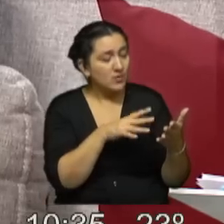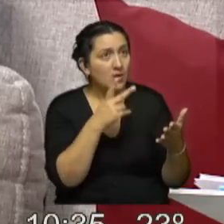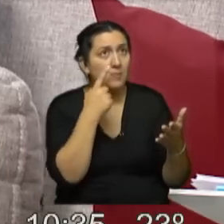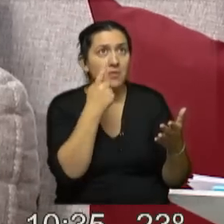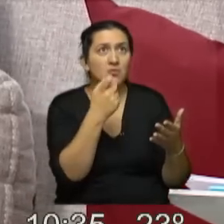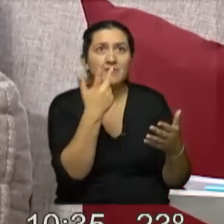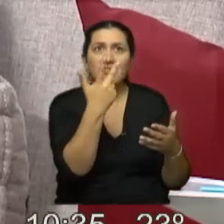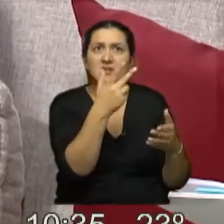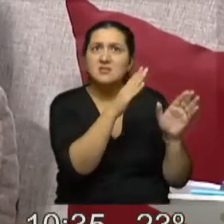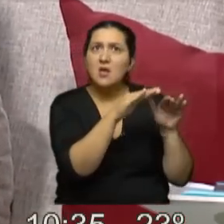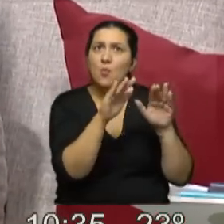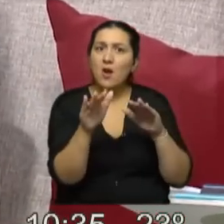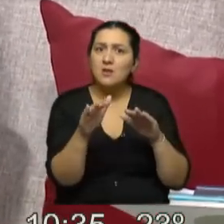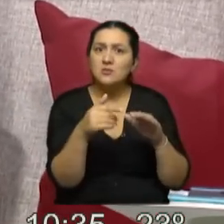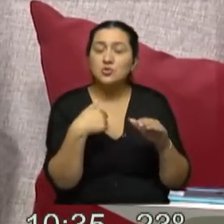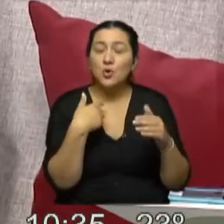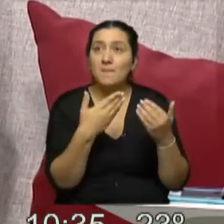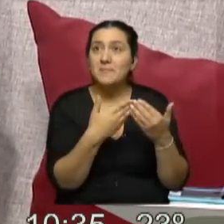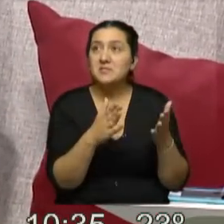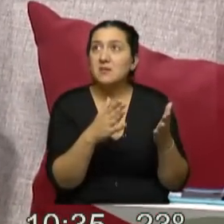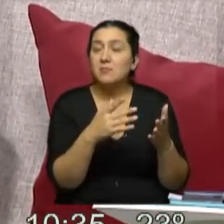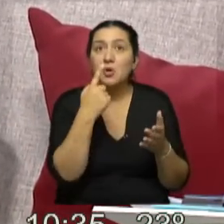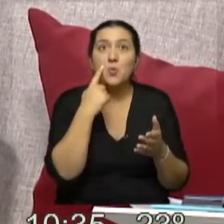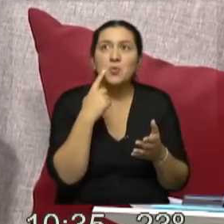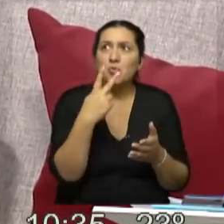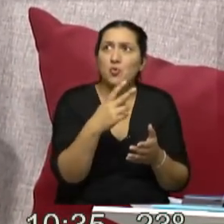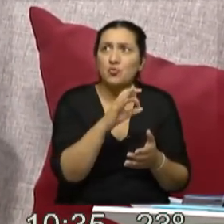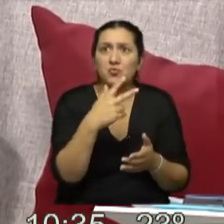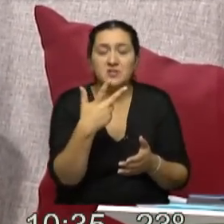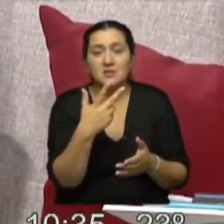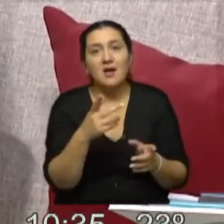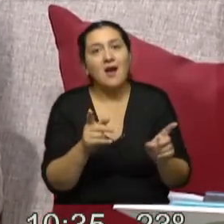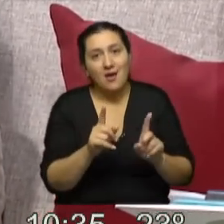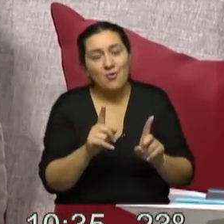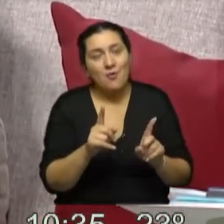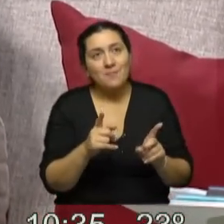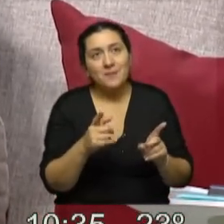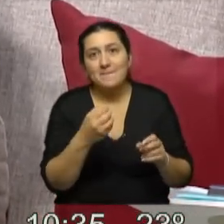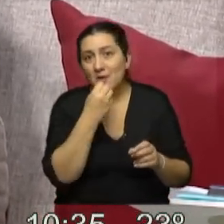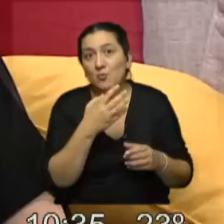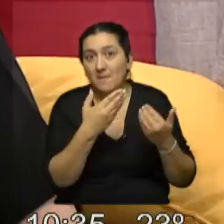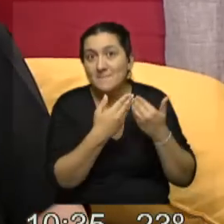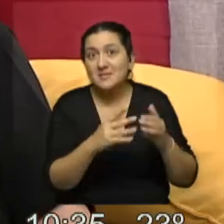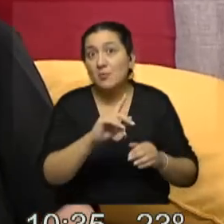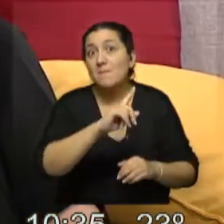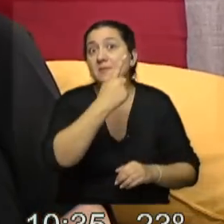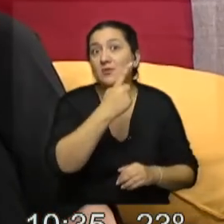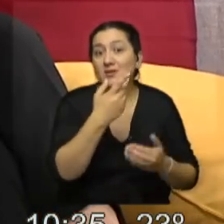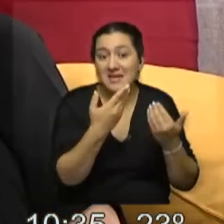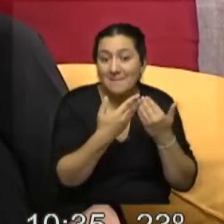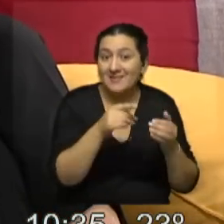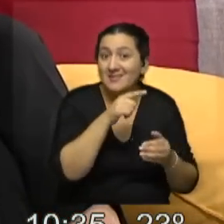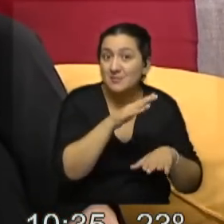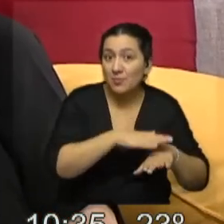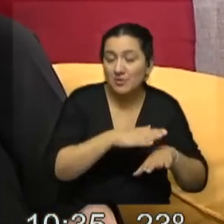iguales y yo había arrancado por el tomo no sé dos tres y ya no voy a arrancar por el uno y a partir de ahí mi madre le